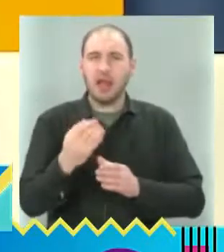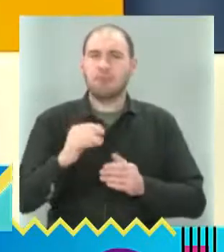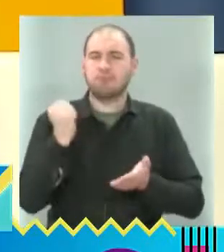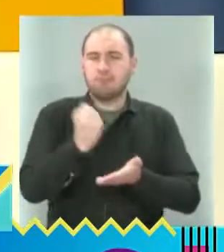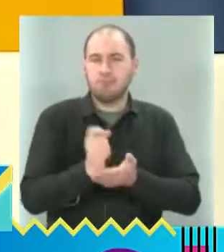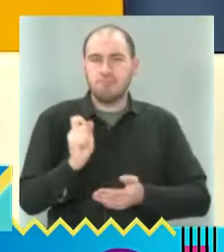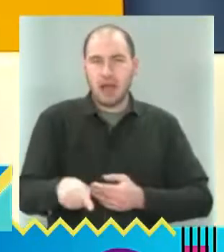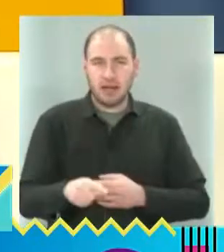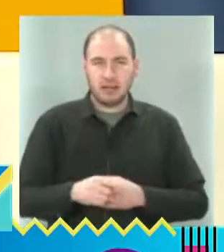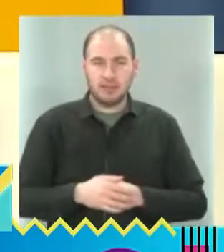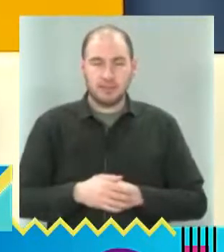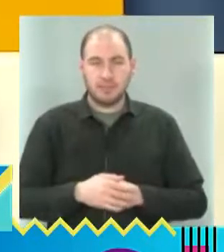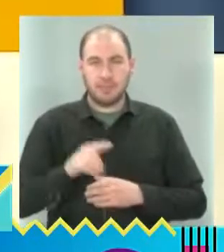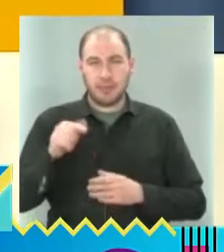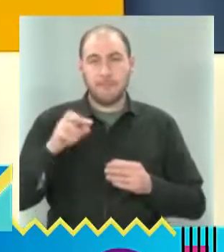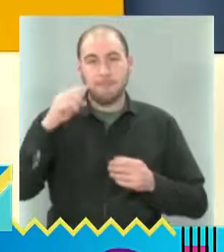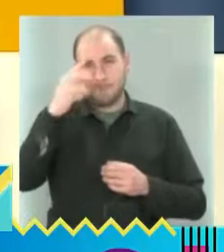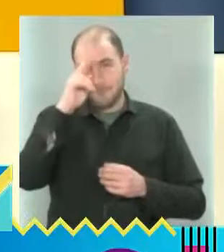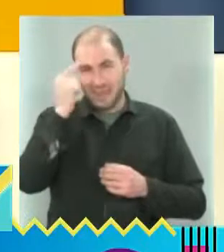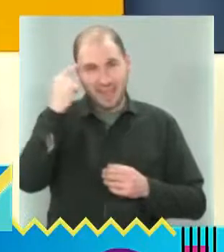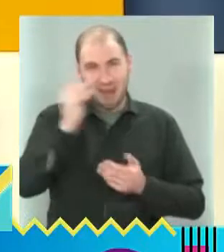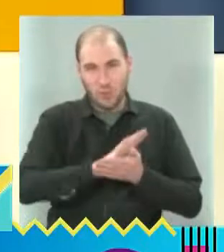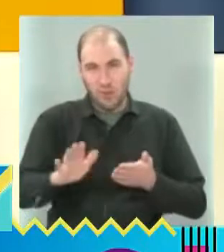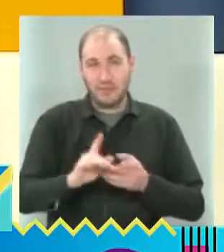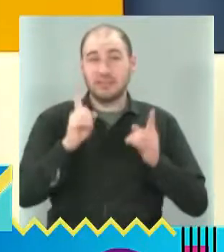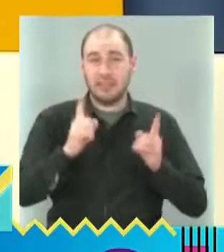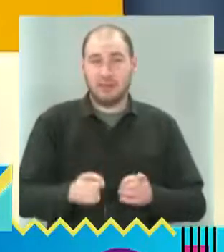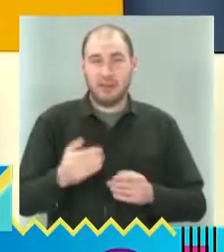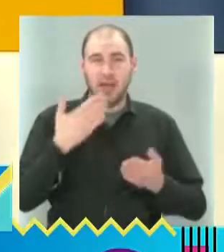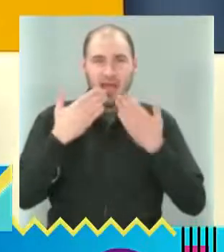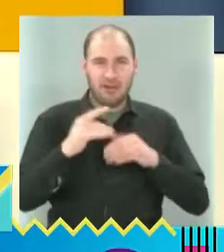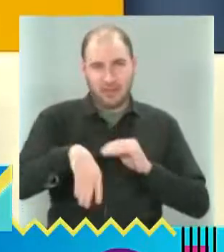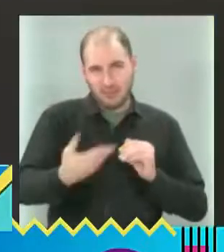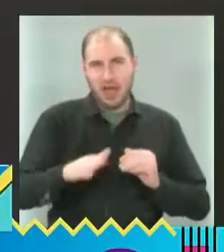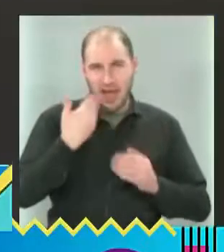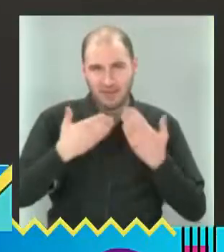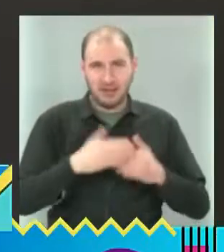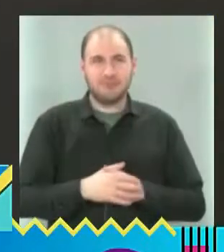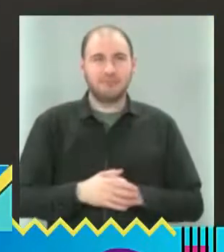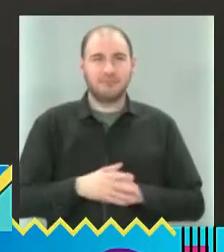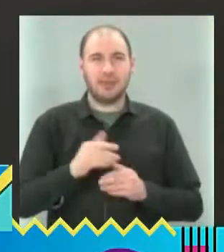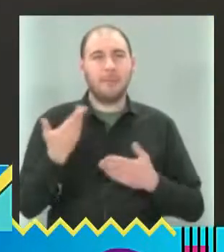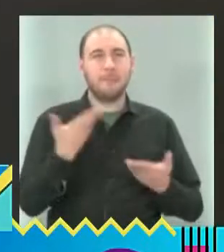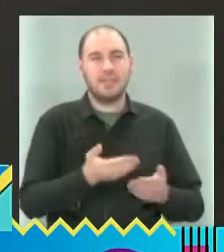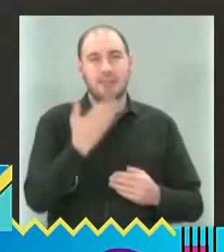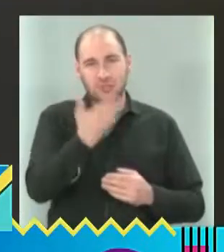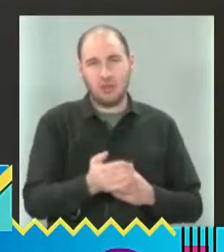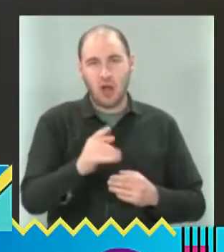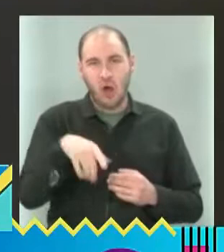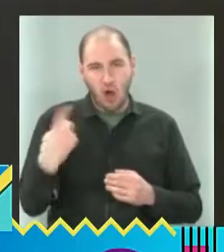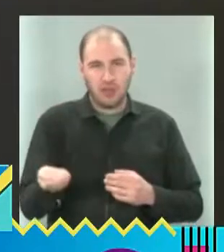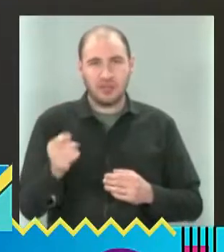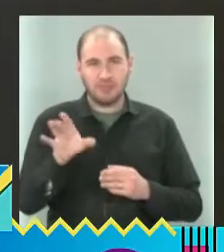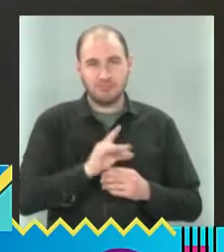impronta justamente desde este nuevo paradigma. Y además, bueno, ya lo hablamos enseguida. Ahí lo hablamos. Me queda Seguimos. presentar